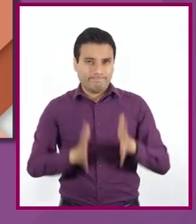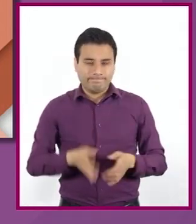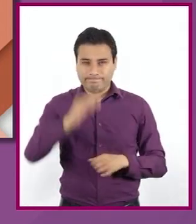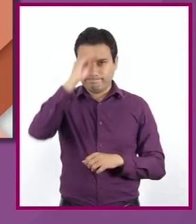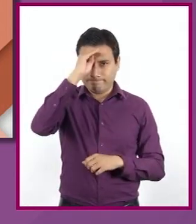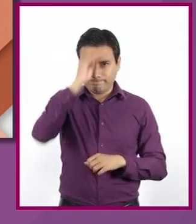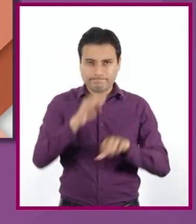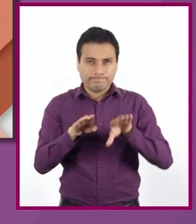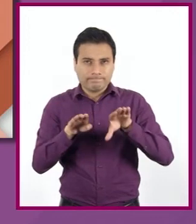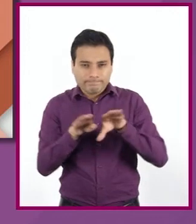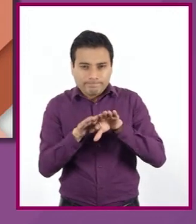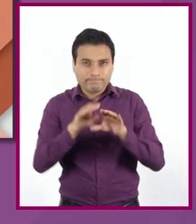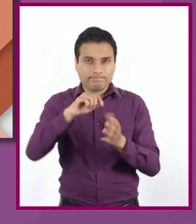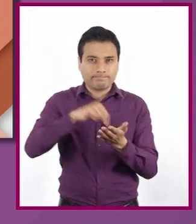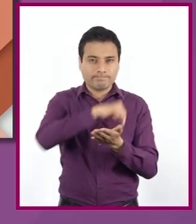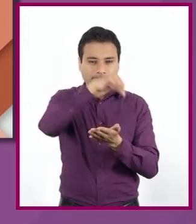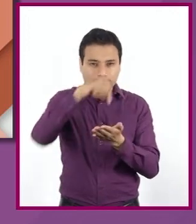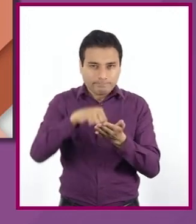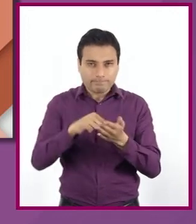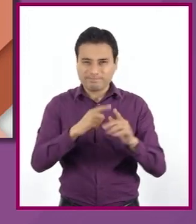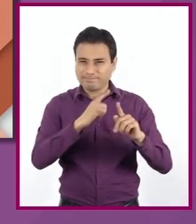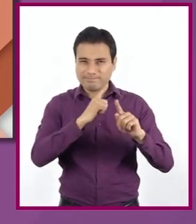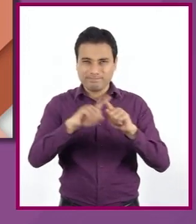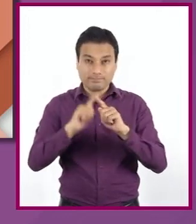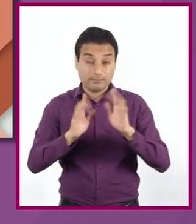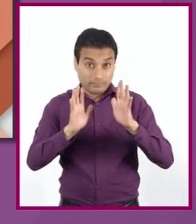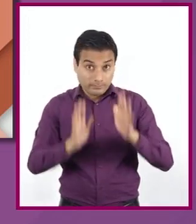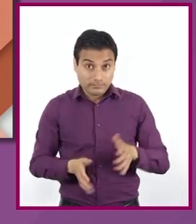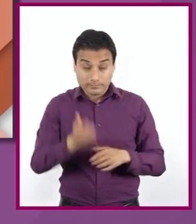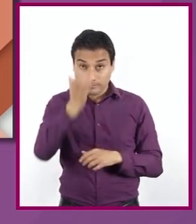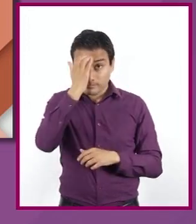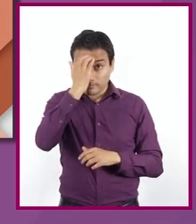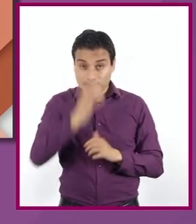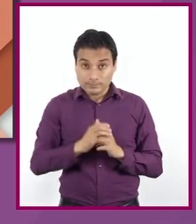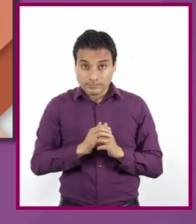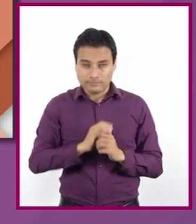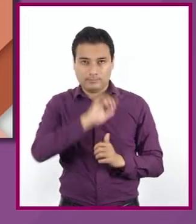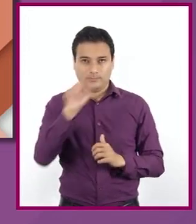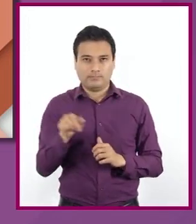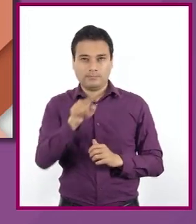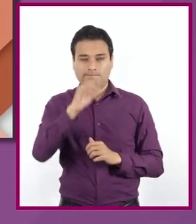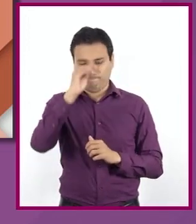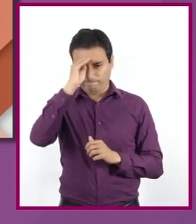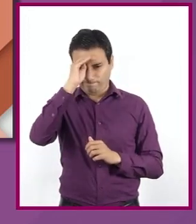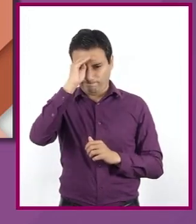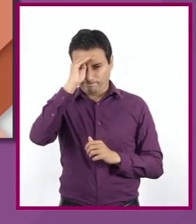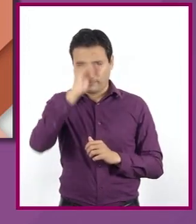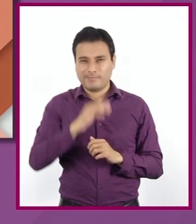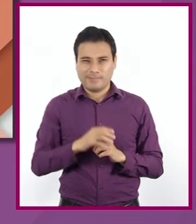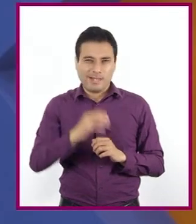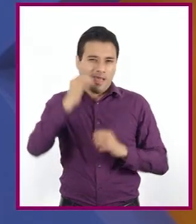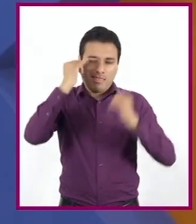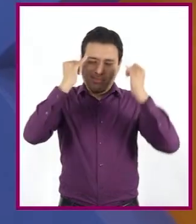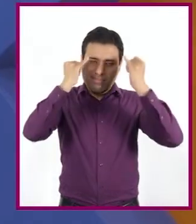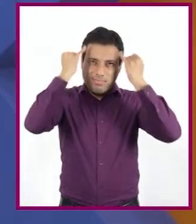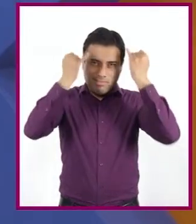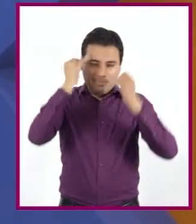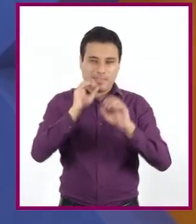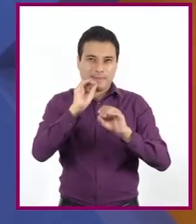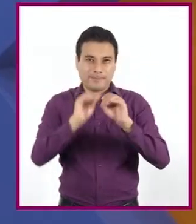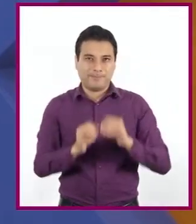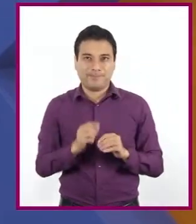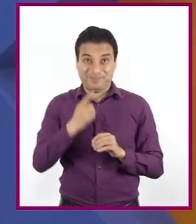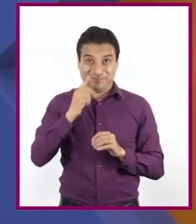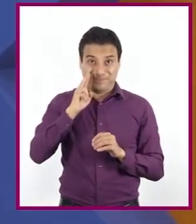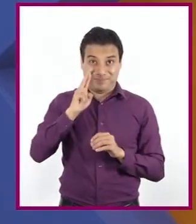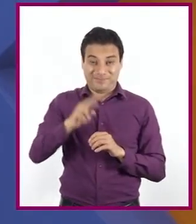acciones, lugares y acontecimientos en nuestro texto, podemos idear formas ingeniosas y sencillas de recrearlos. Como en la